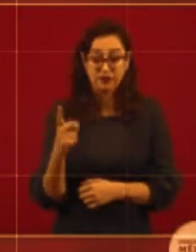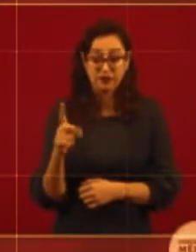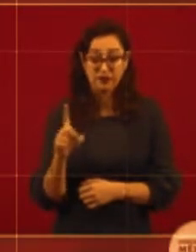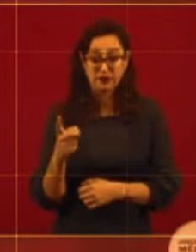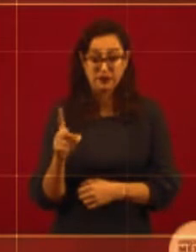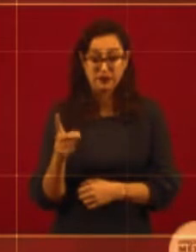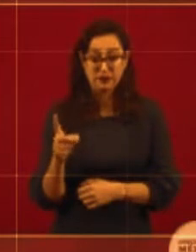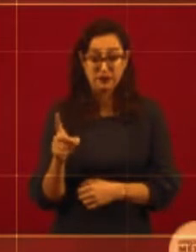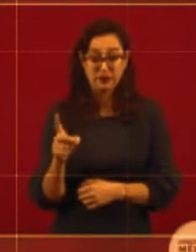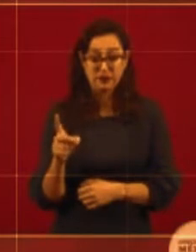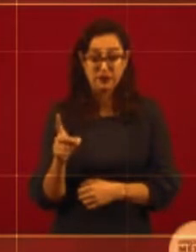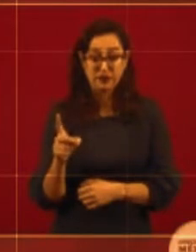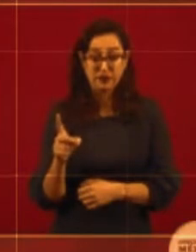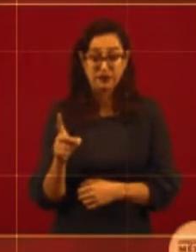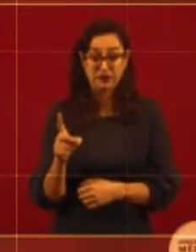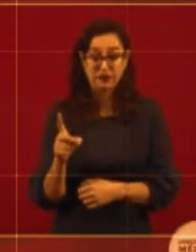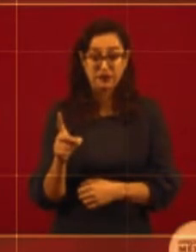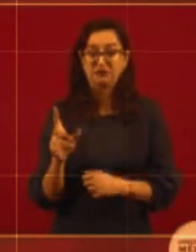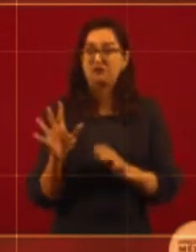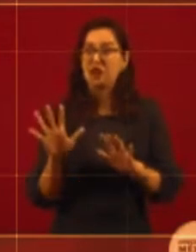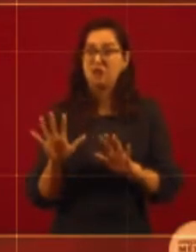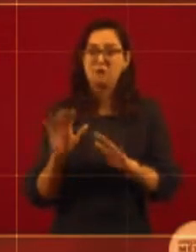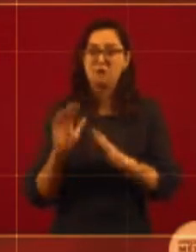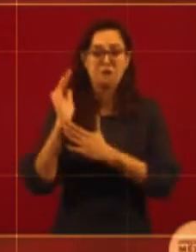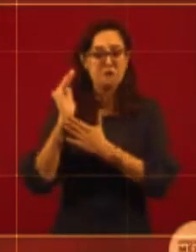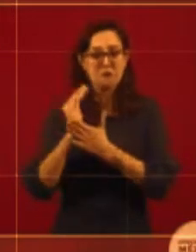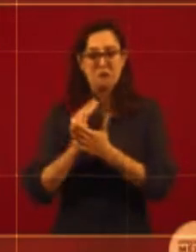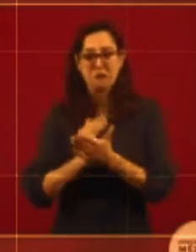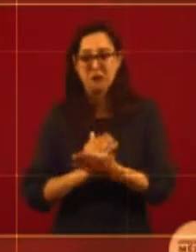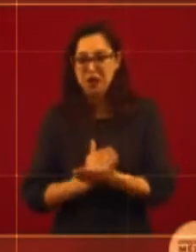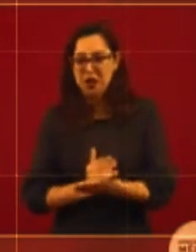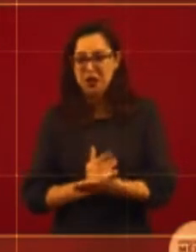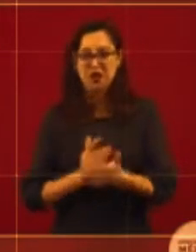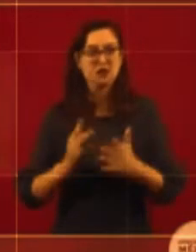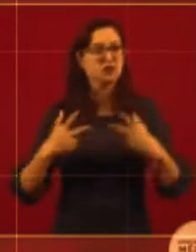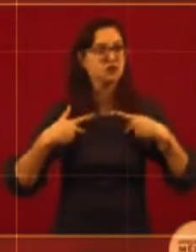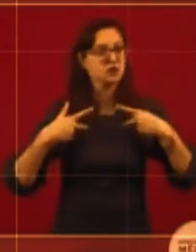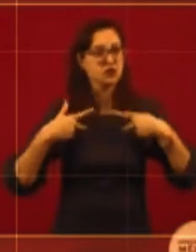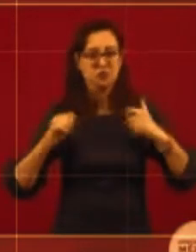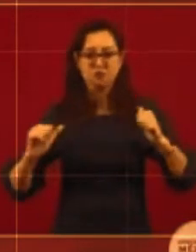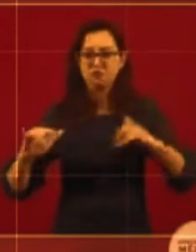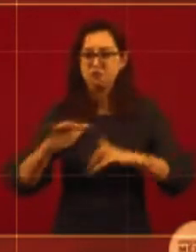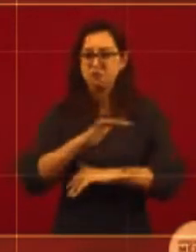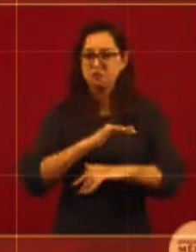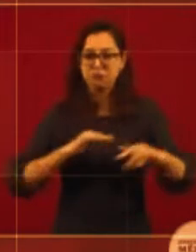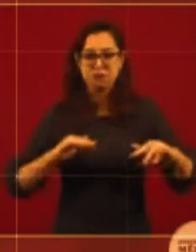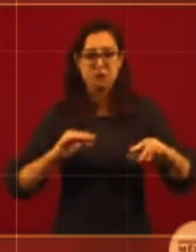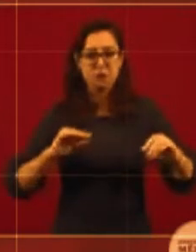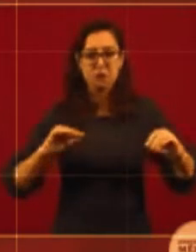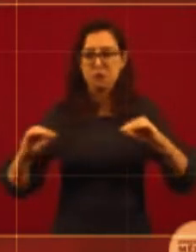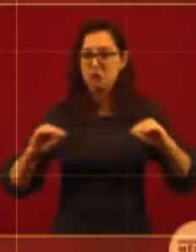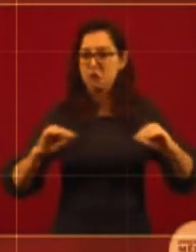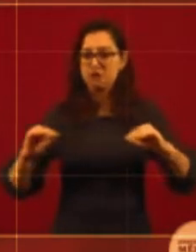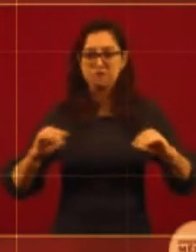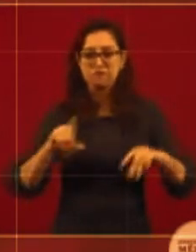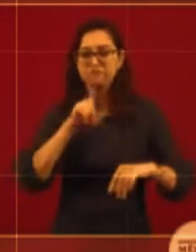sí vacía ya no hay movimiento hasta